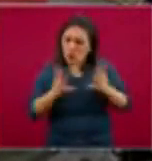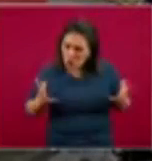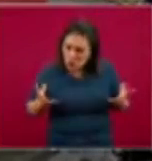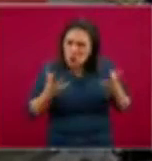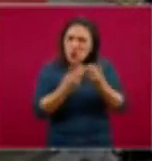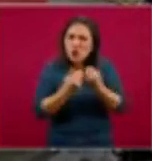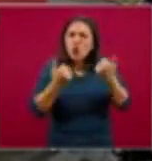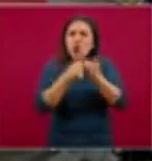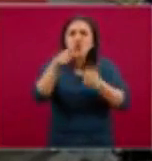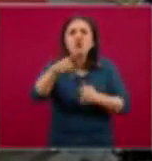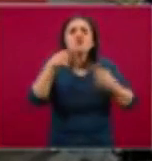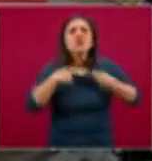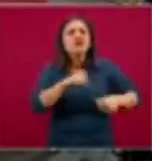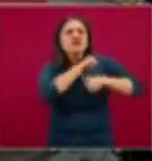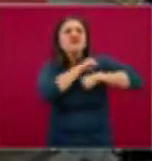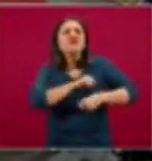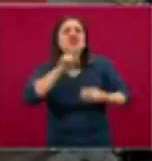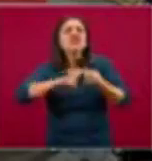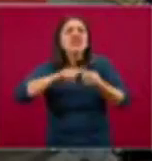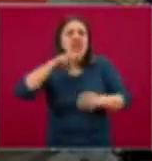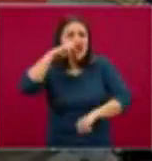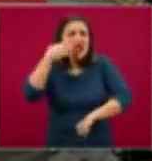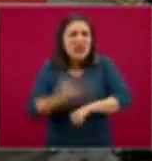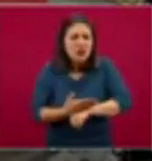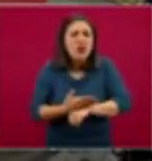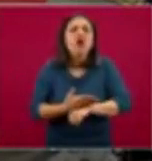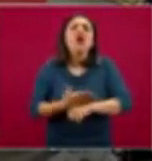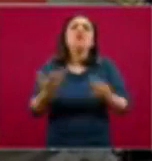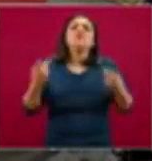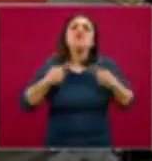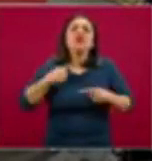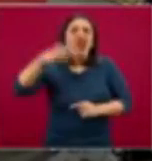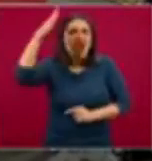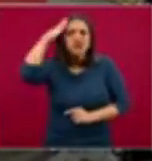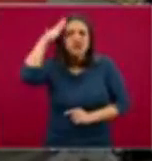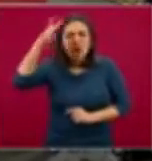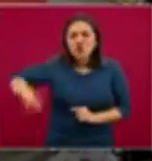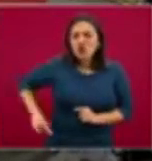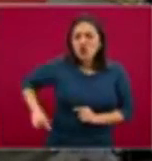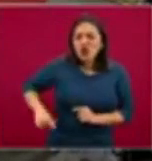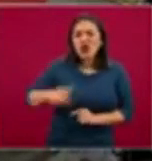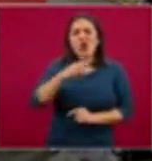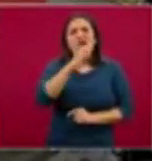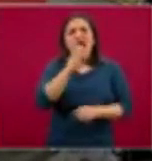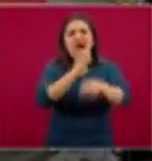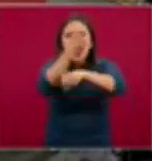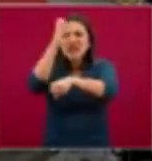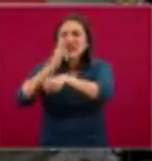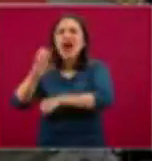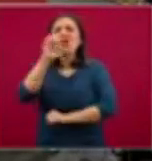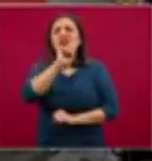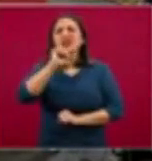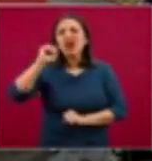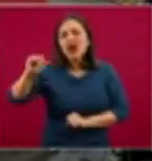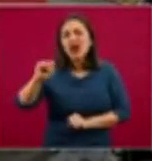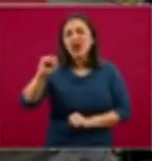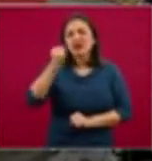sus autoridades locales, las personas titulares de los gobiernos estatales, las secretarías de salud, los gobiernos